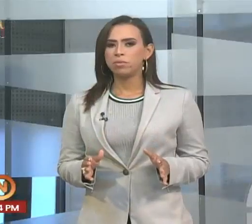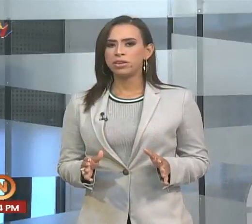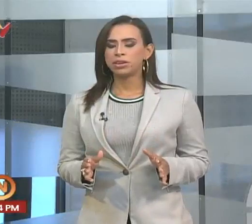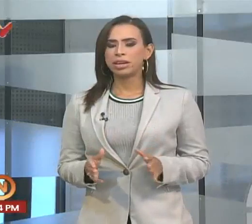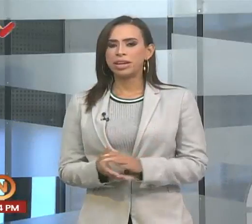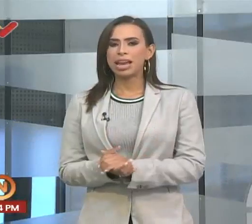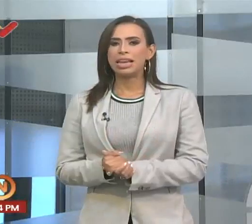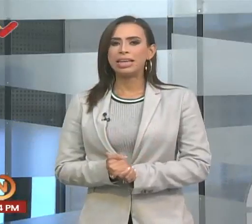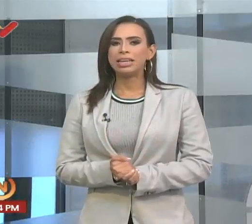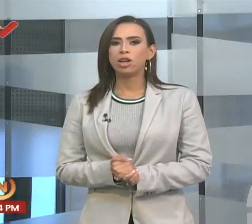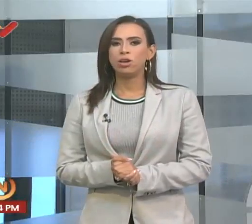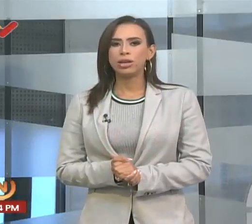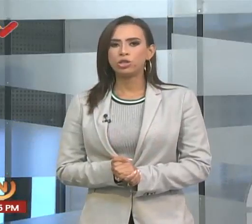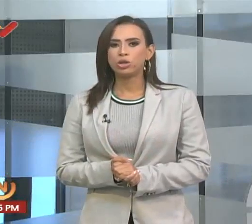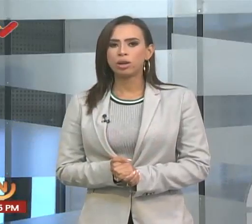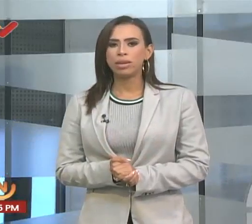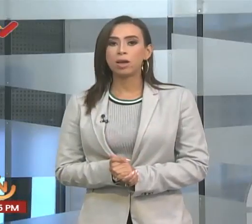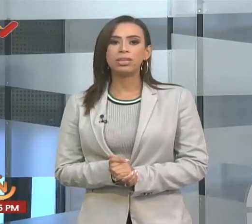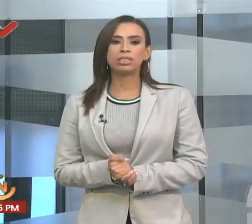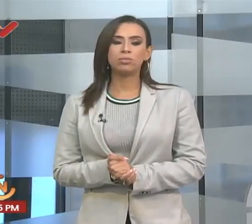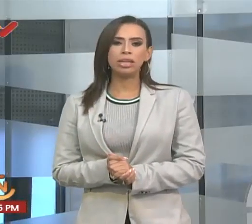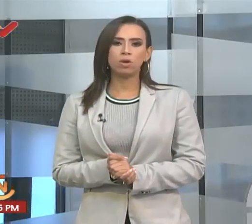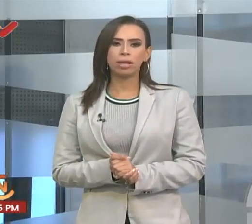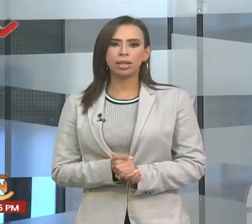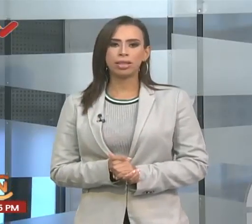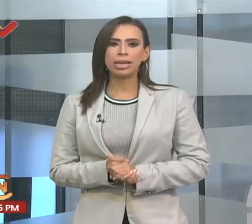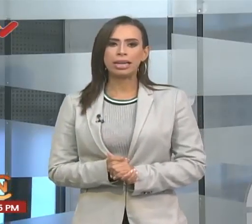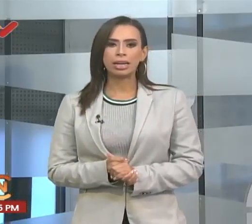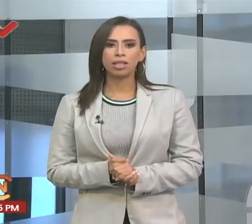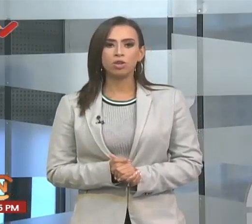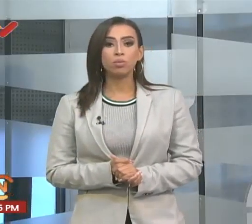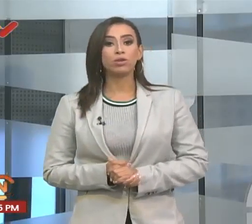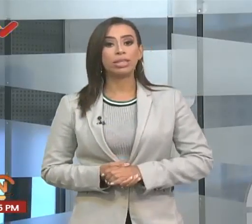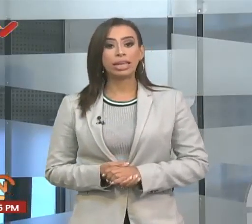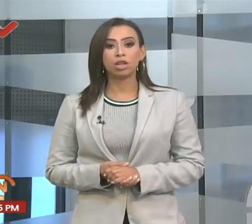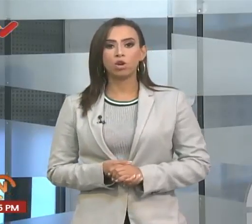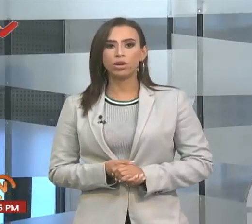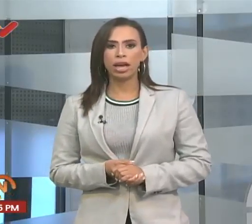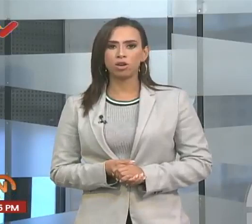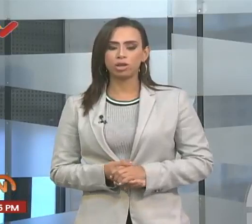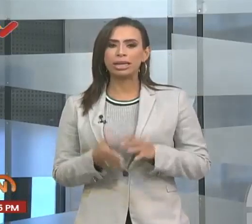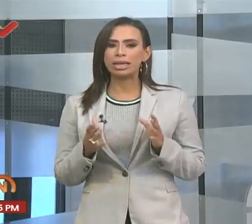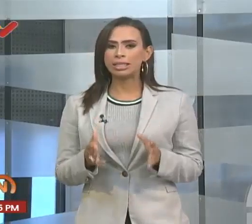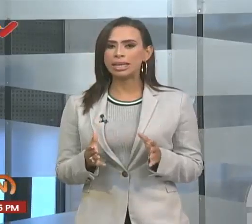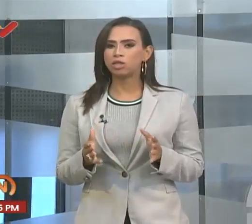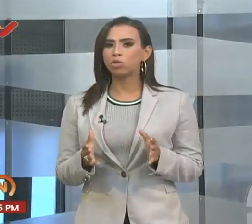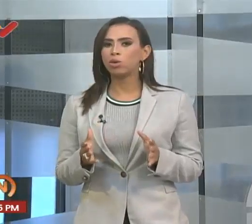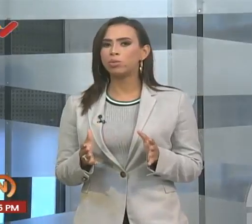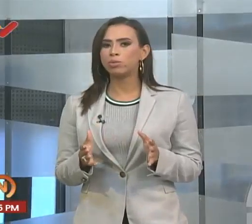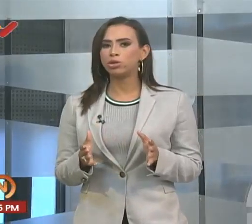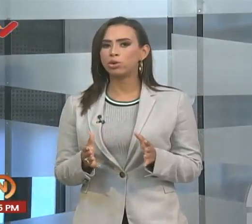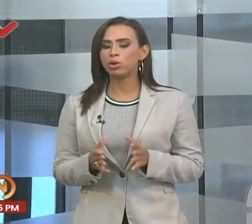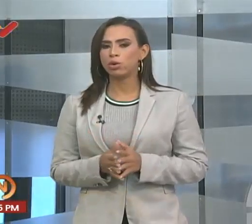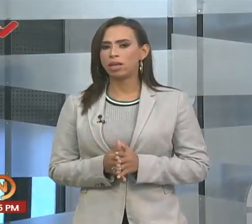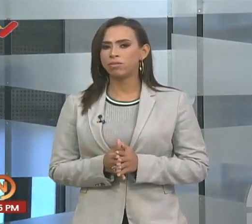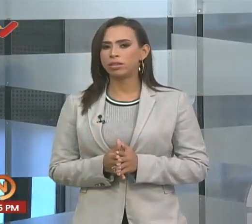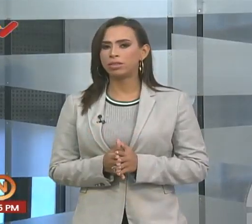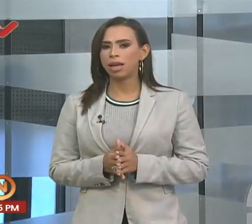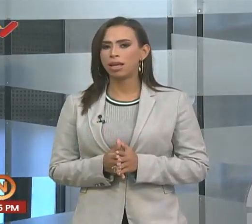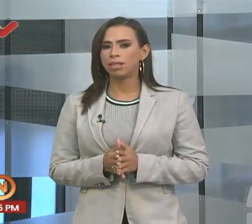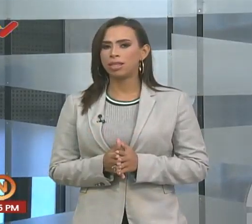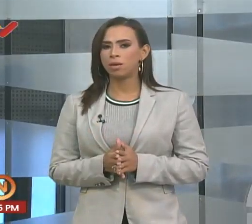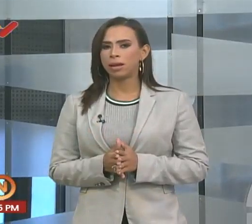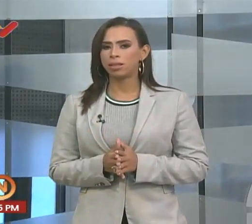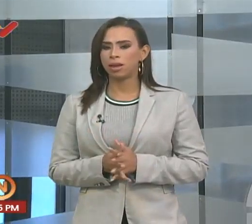Asimismo, el mayor general Lenín Lorenzo Ramírez Villasmil, comandante de la Redi número 3, Los Llanos, reitera su compromiso con la